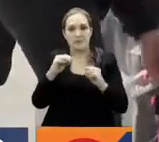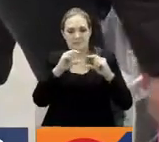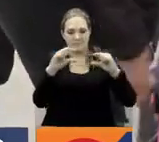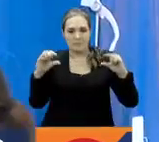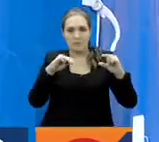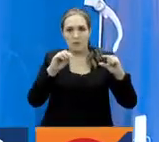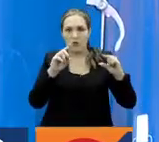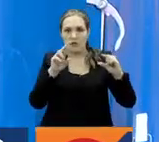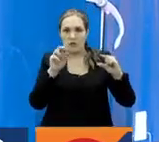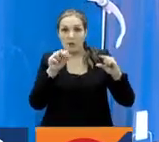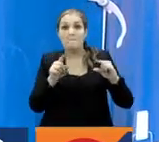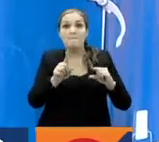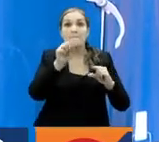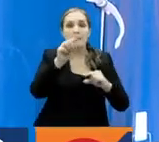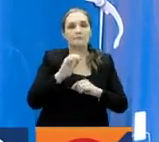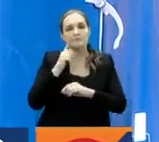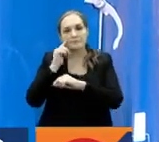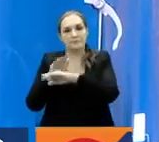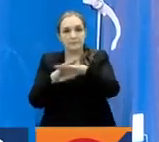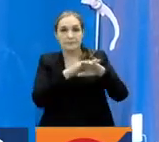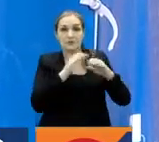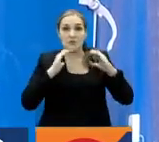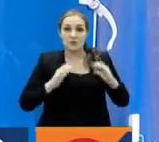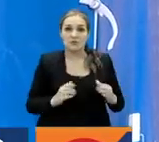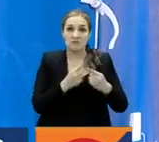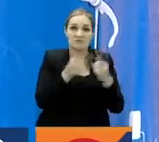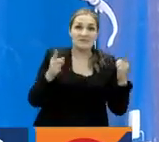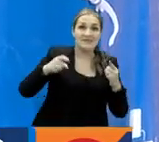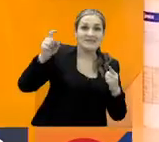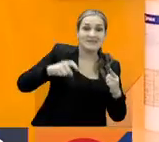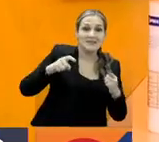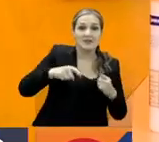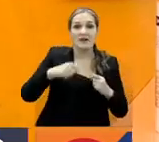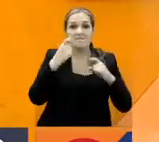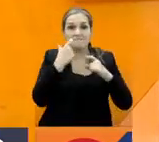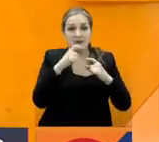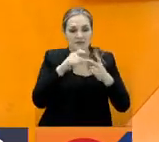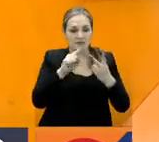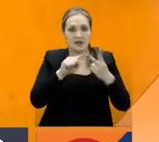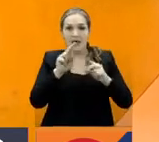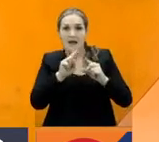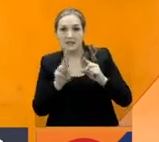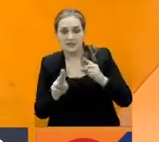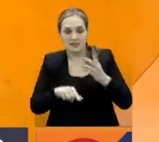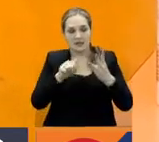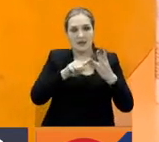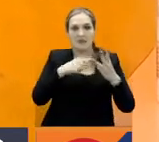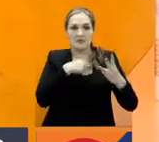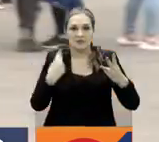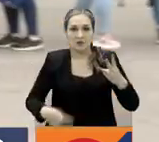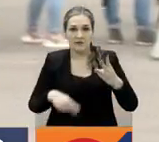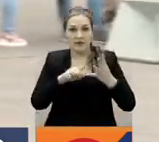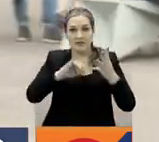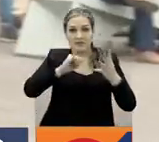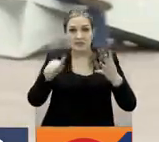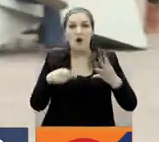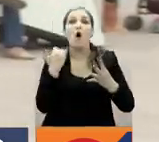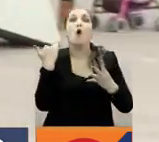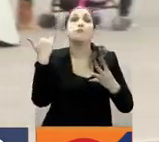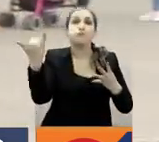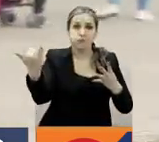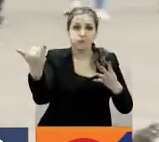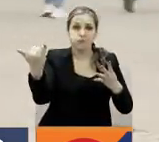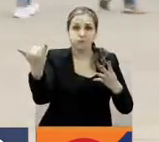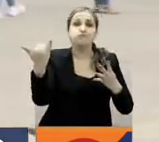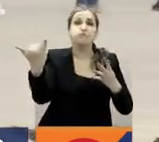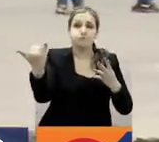Moderna. Sin embargo, hacen un llamado a la ciudadanía que requiera dosis de Pfizer, AstraZeneca, Sinovac y Janssen a que se acerquen a los puntos porque